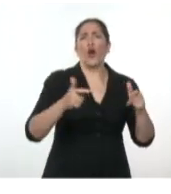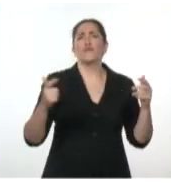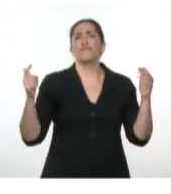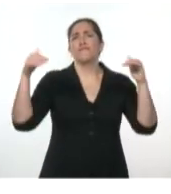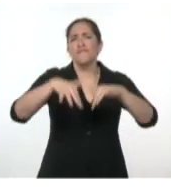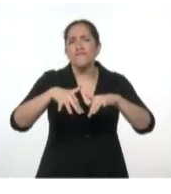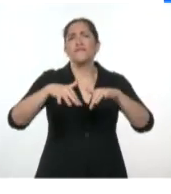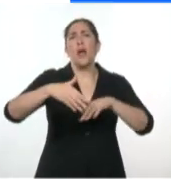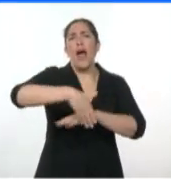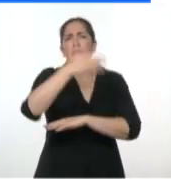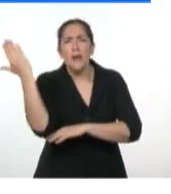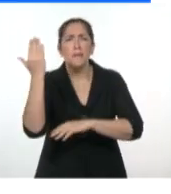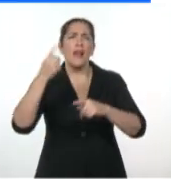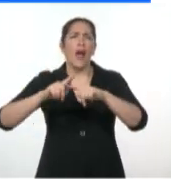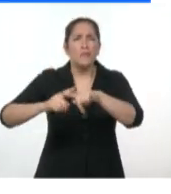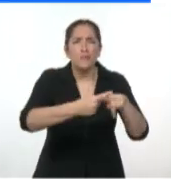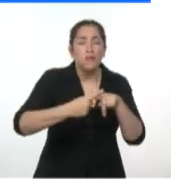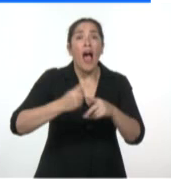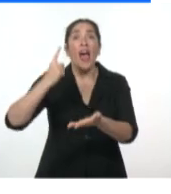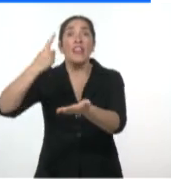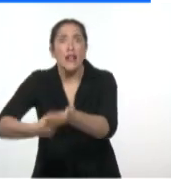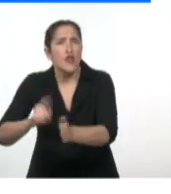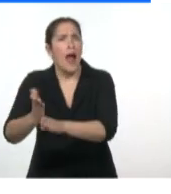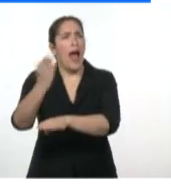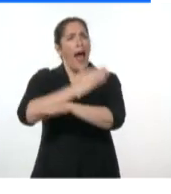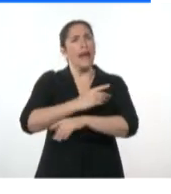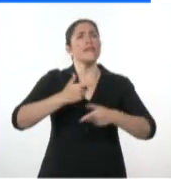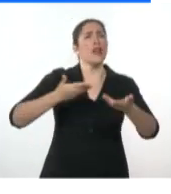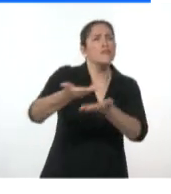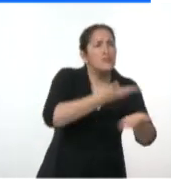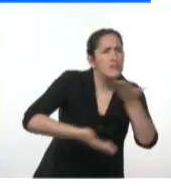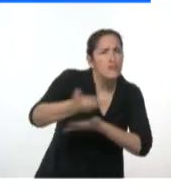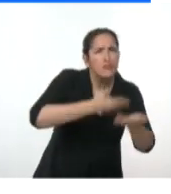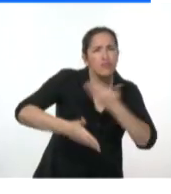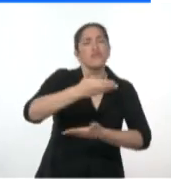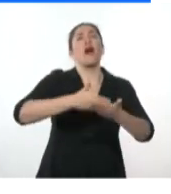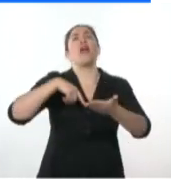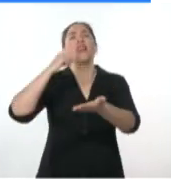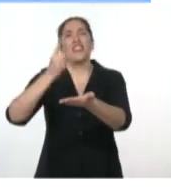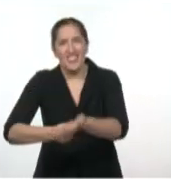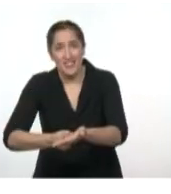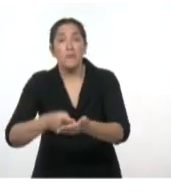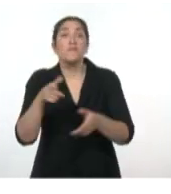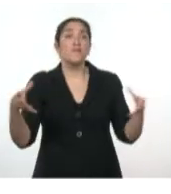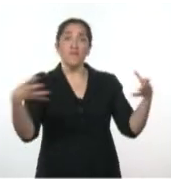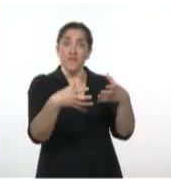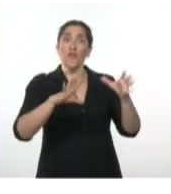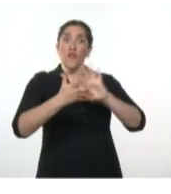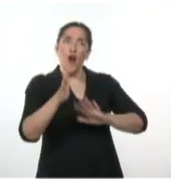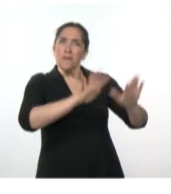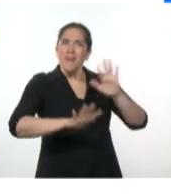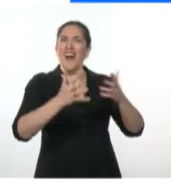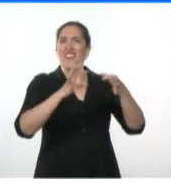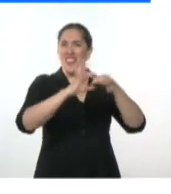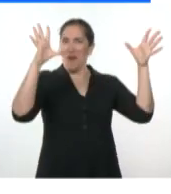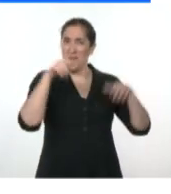asambleas para debatir antes de tomar decisiones. Como se trata de organizaciones democráticas, suelen decidir de